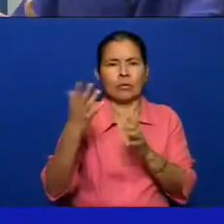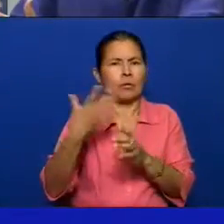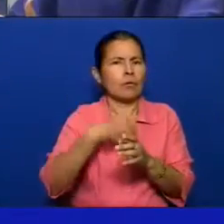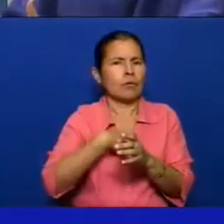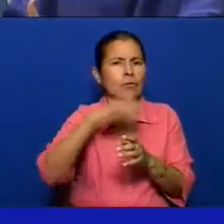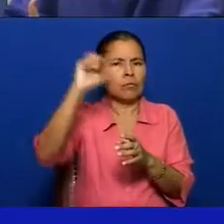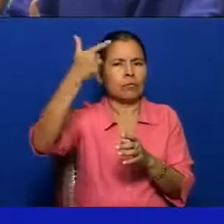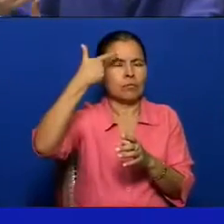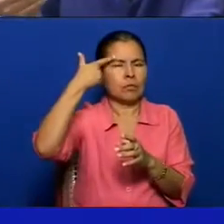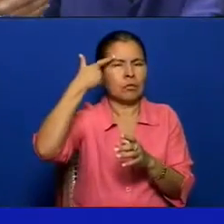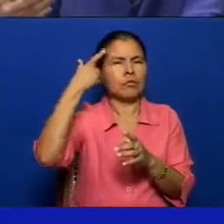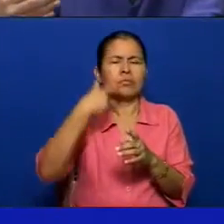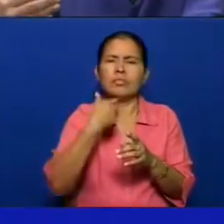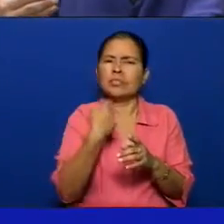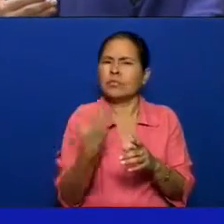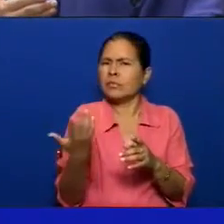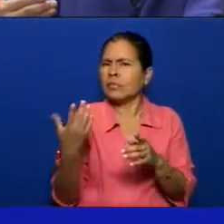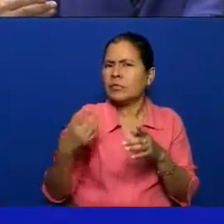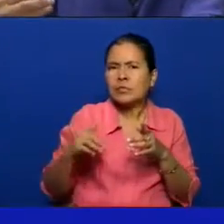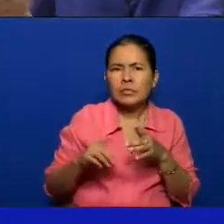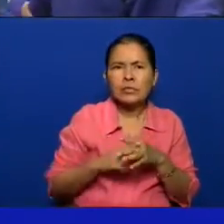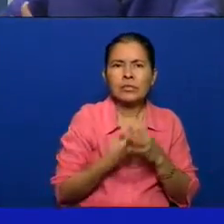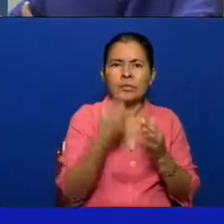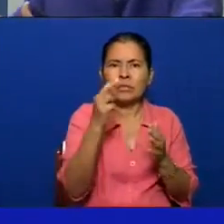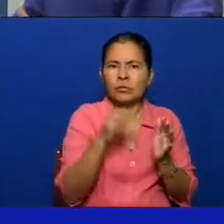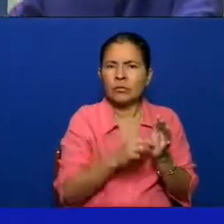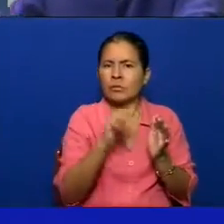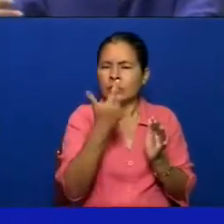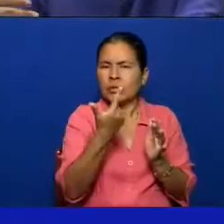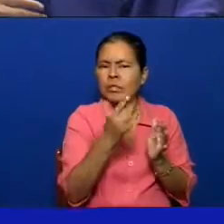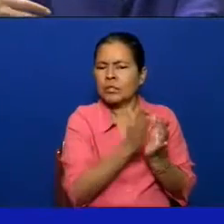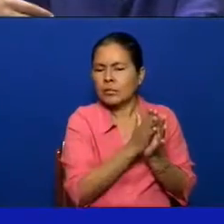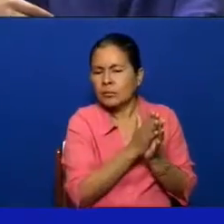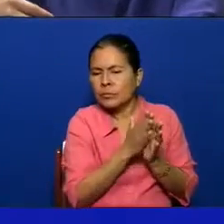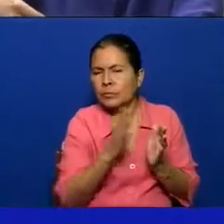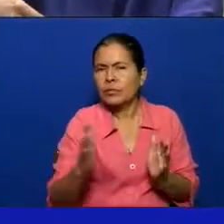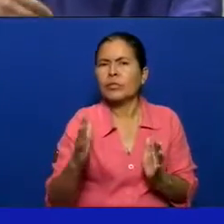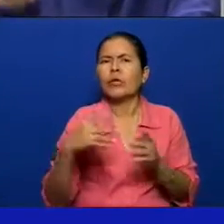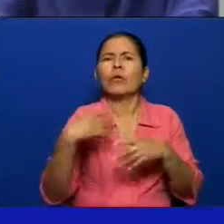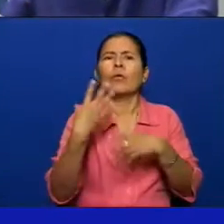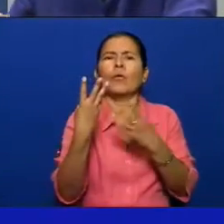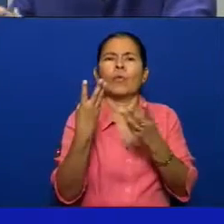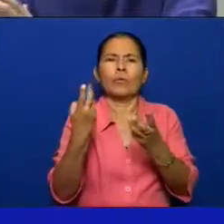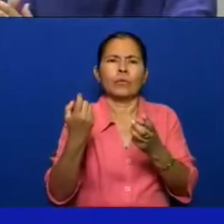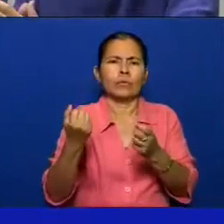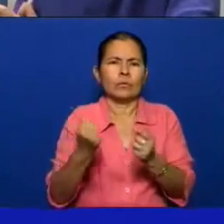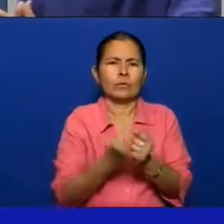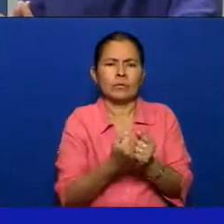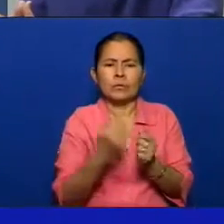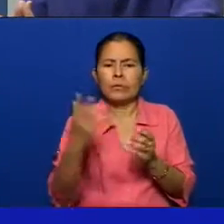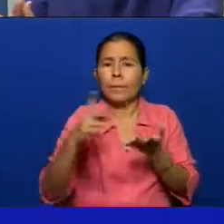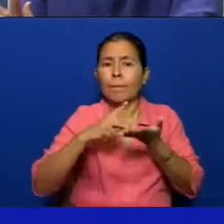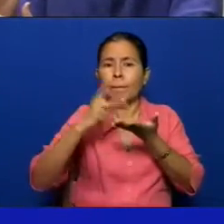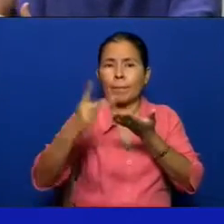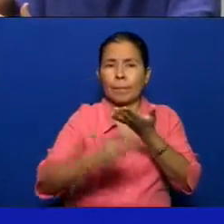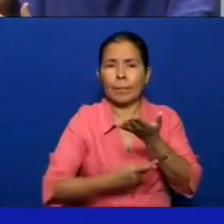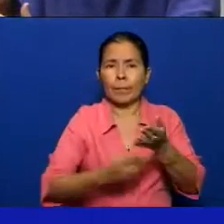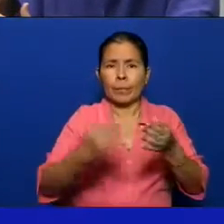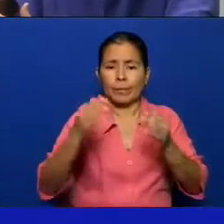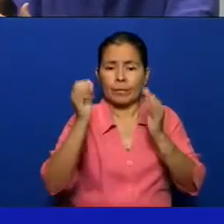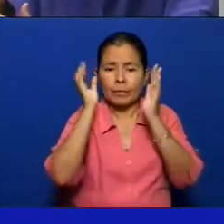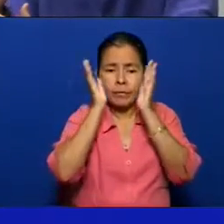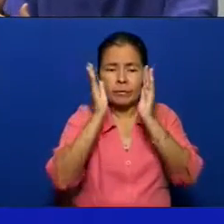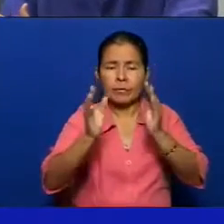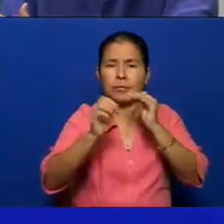gobierno, desde el año 2007 a la fecha, ha creado más de una decena de programas sociales